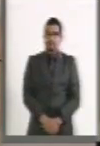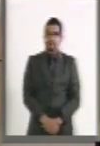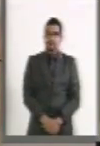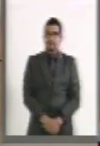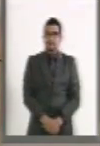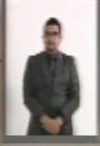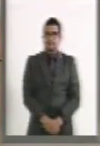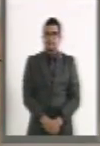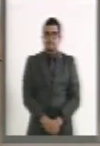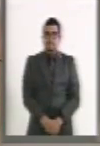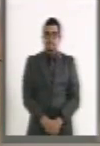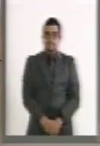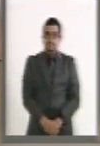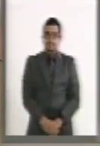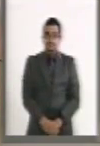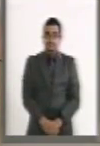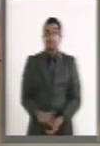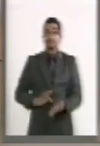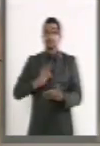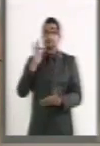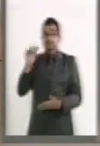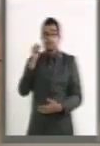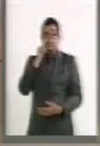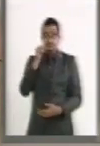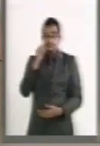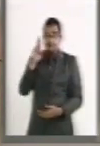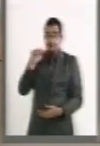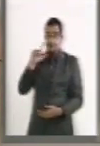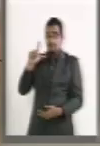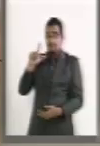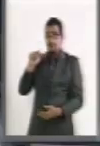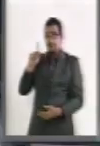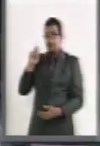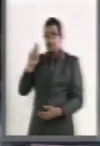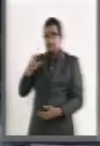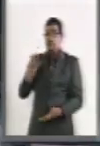Gracias, senador Raúl Morón. Senadora Mariana Gómez de